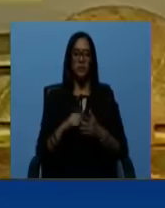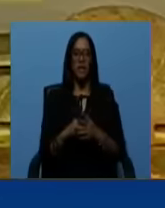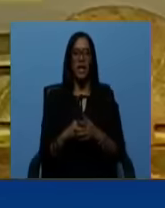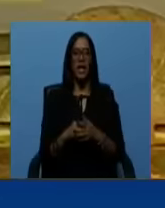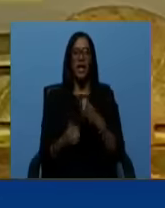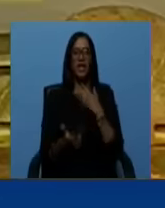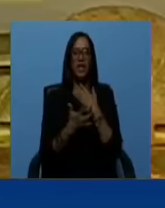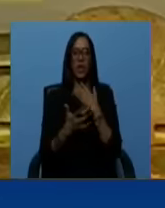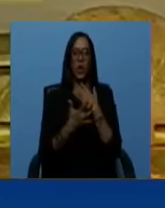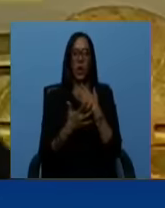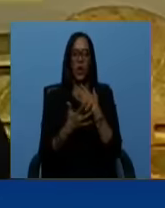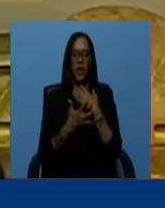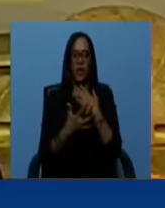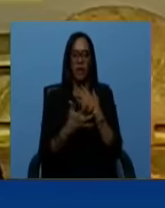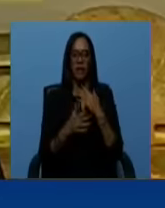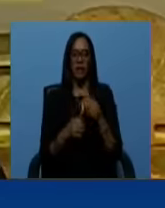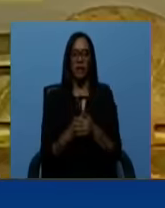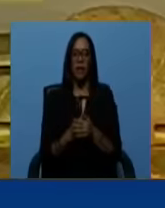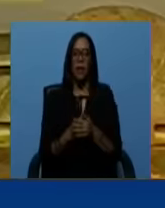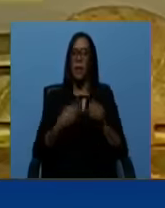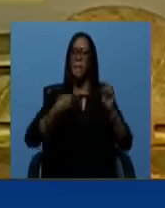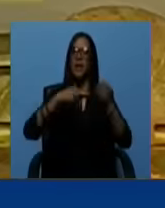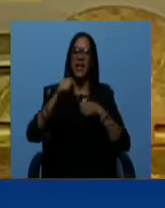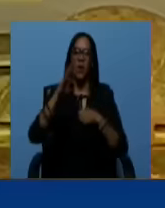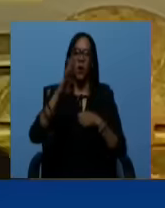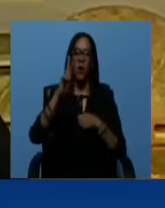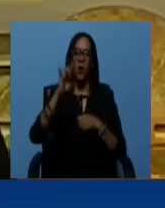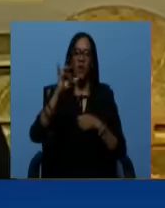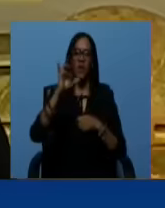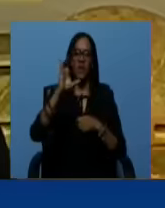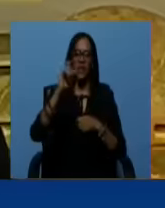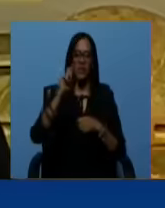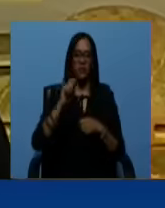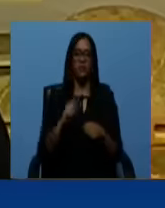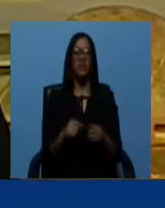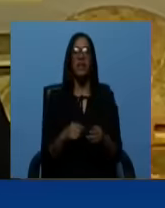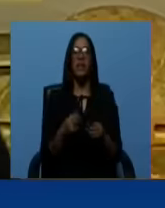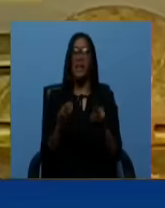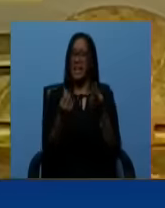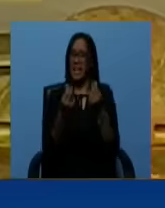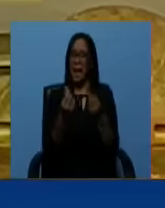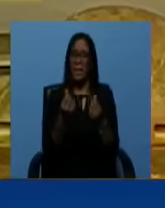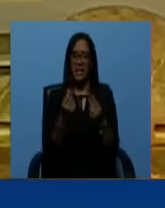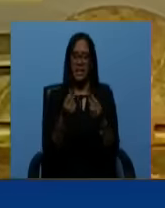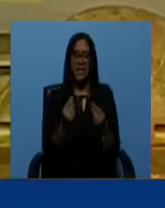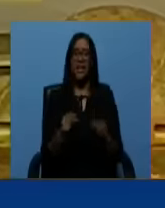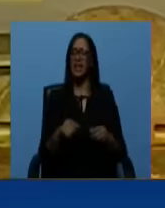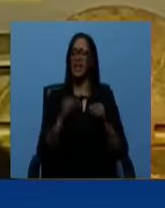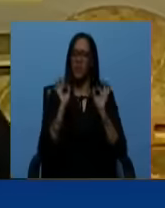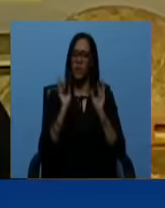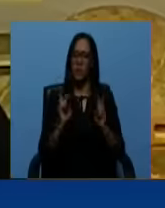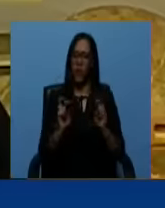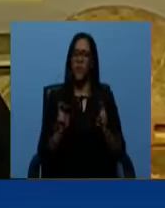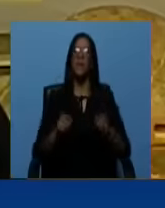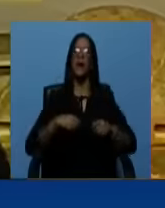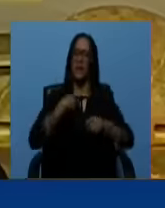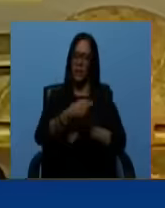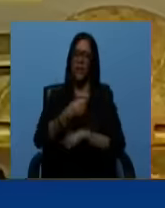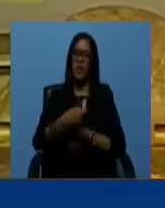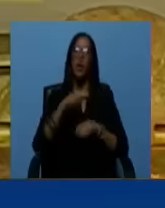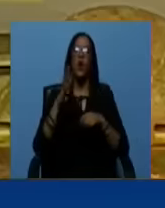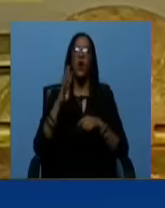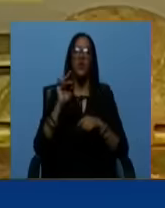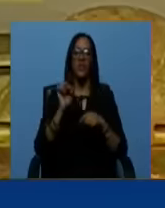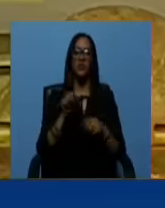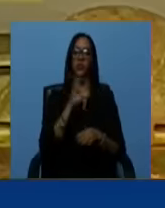Tecnología con los BRICS. Mercado con los BRICS. Capital fresco para invertir con los BRICS. Socios seguros con